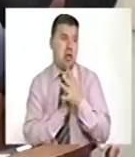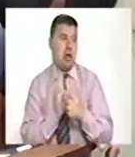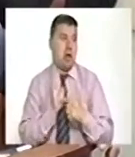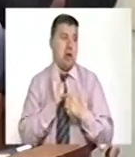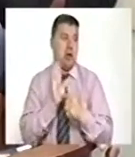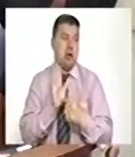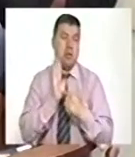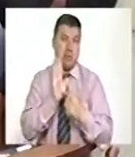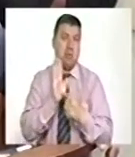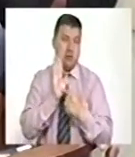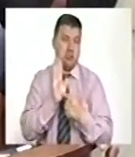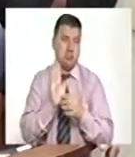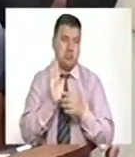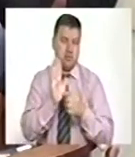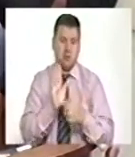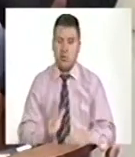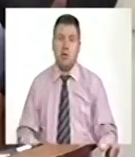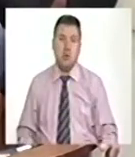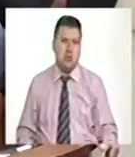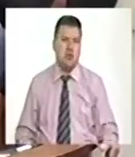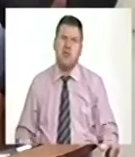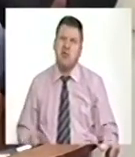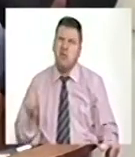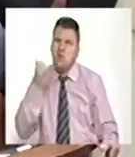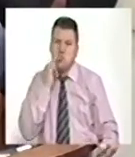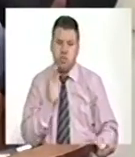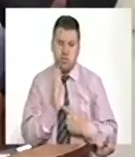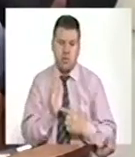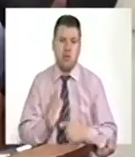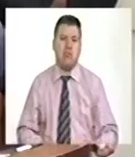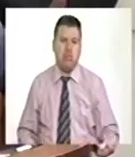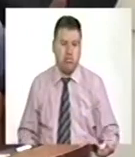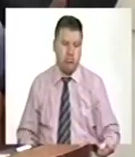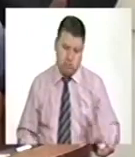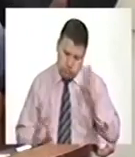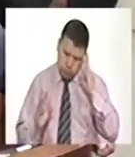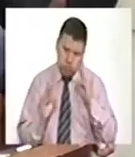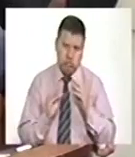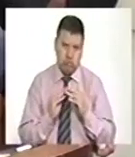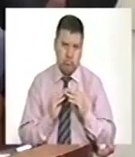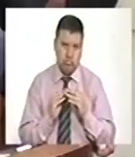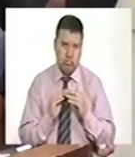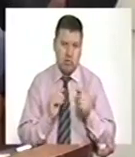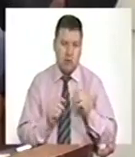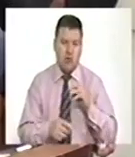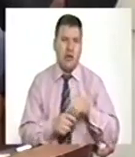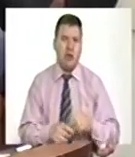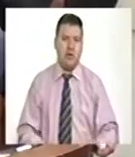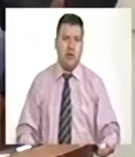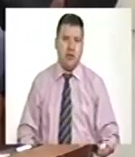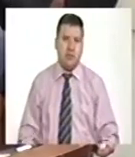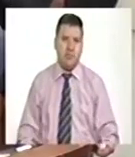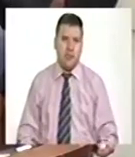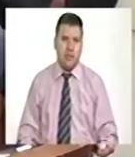demostraremos cuál fue su proceder de acuerdo a la competencia.